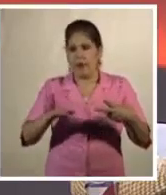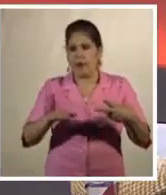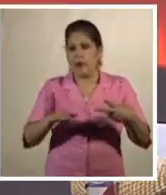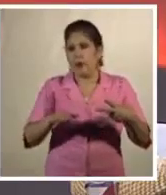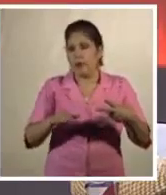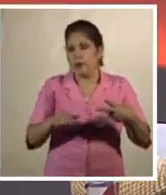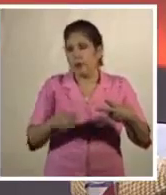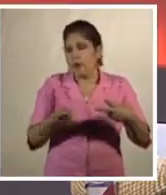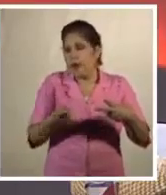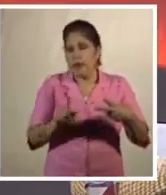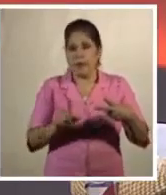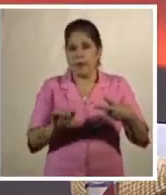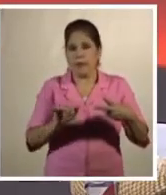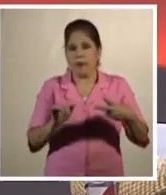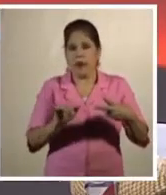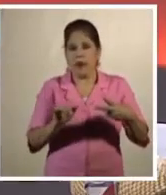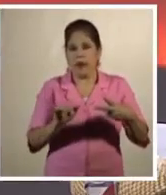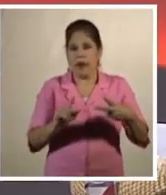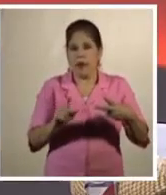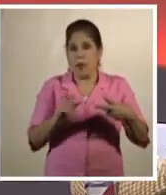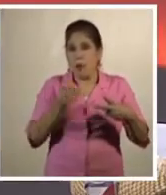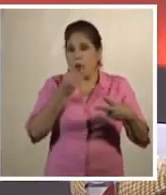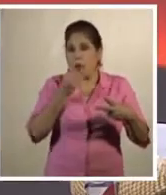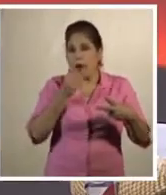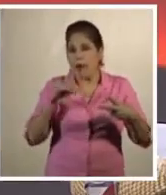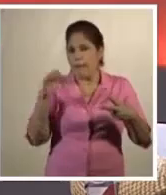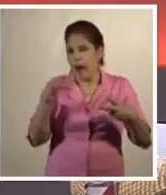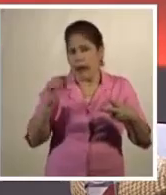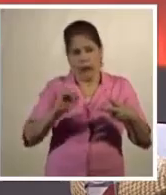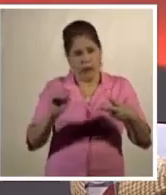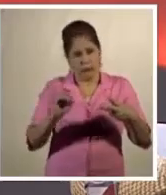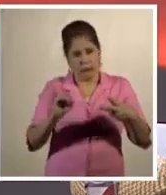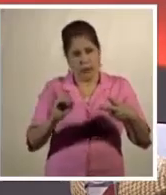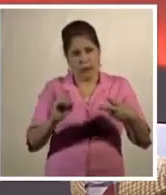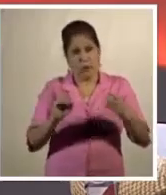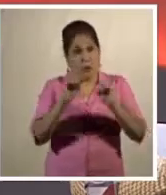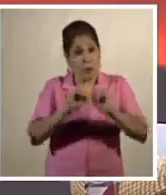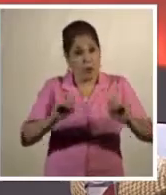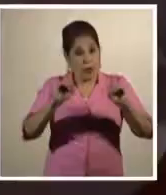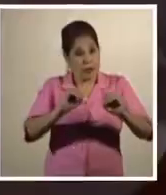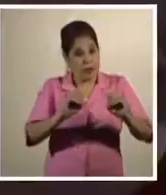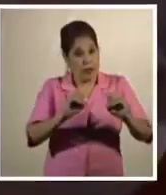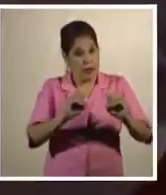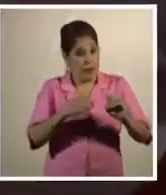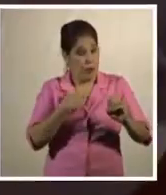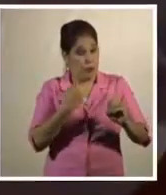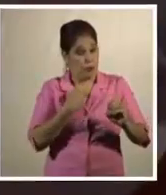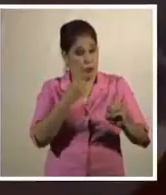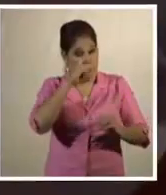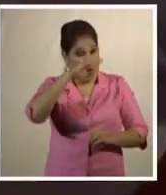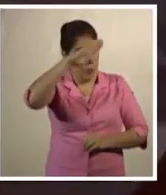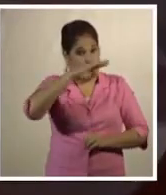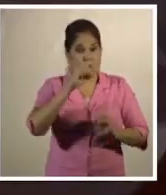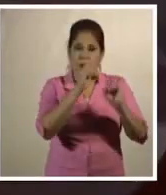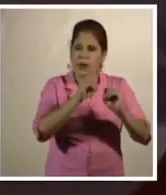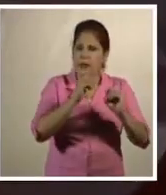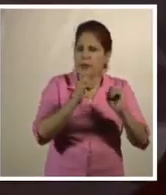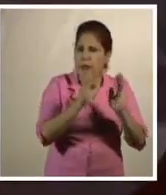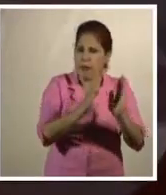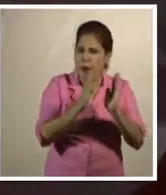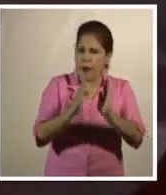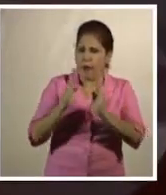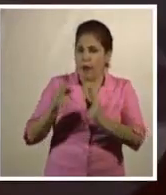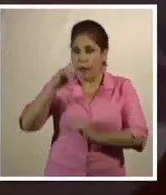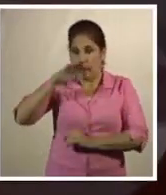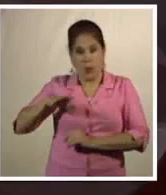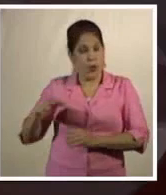cortando muchas todas sus dinámicas de desarrollo sin dolo no le permitimos nada porque tenemos la vida organizada desde los adultos no desde los niños y